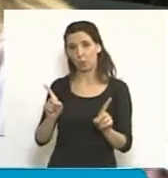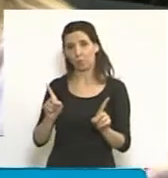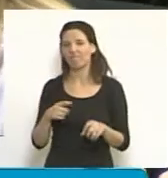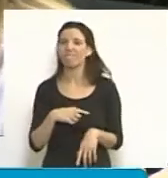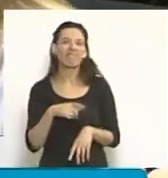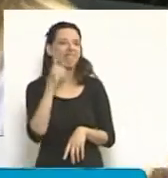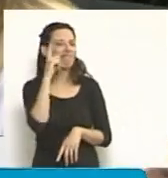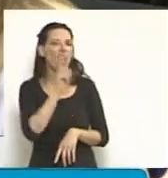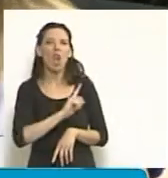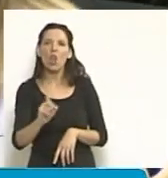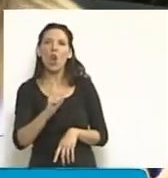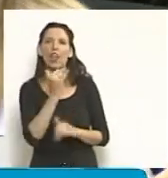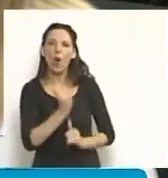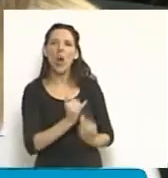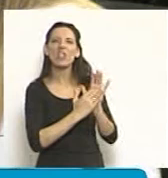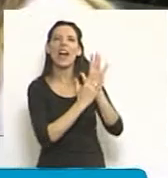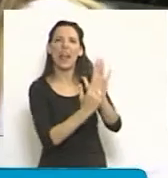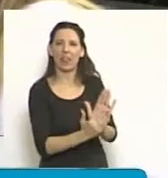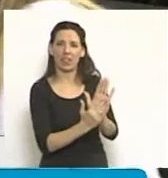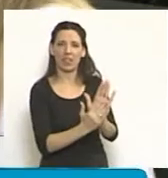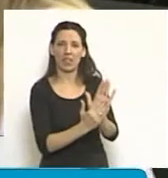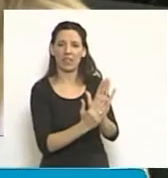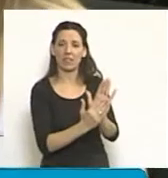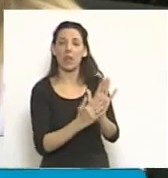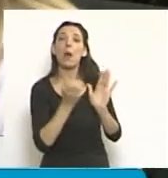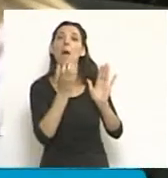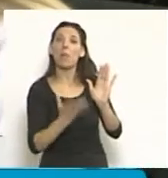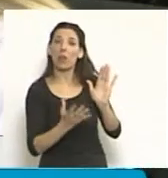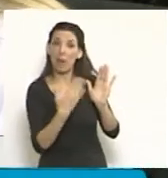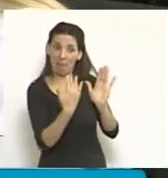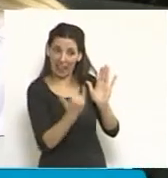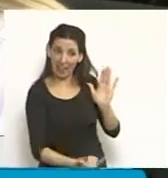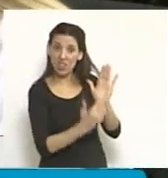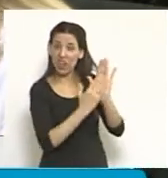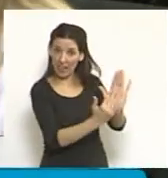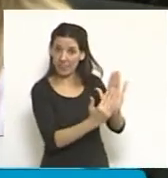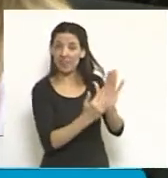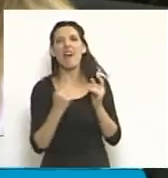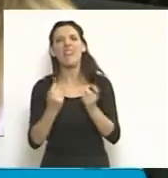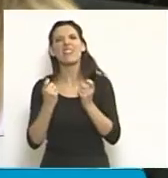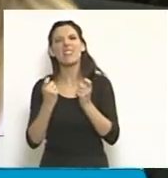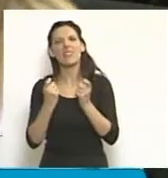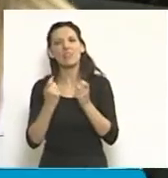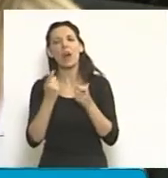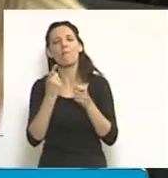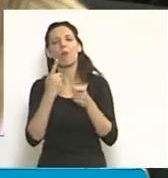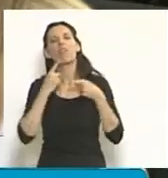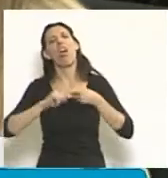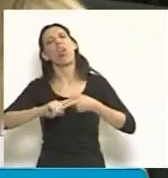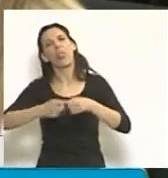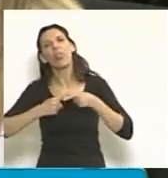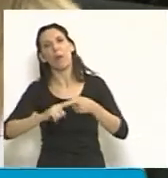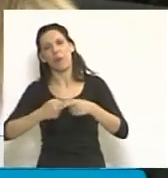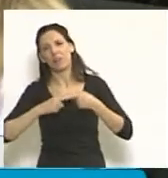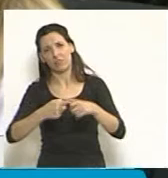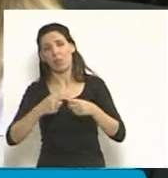que de ninguna manera esa garantía existe, porque, entre otras cosas, para eso debería ser necesario debatir una reforma que estuviera